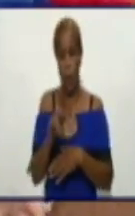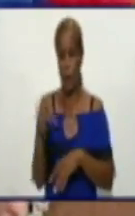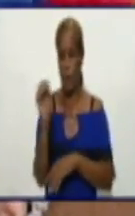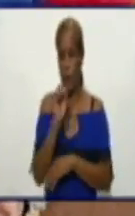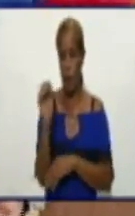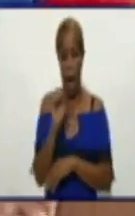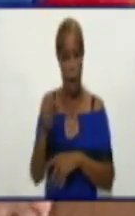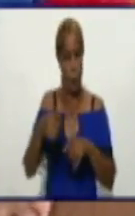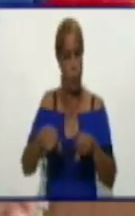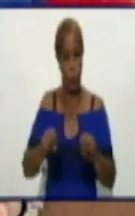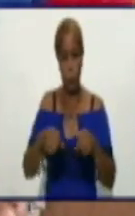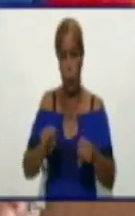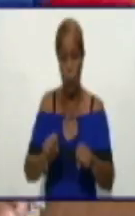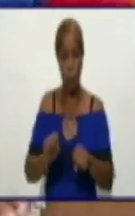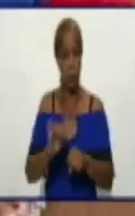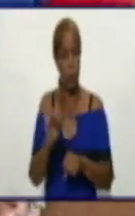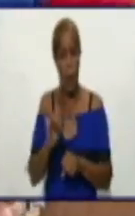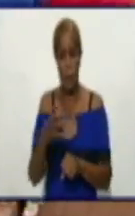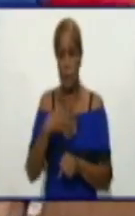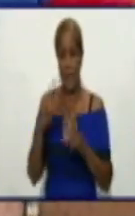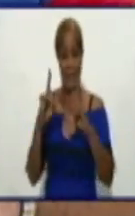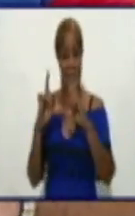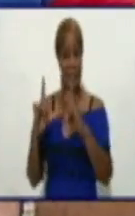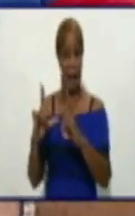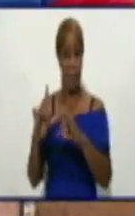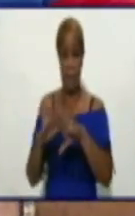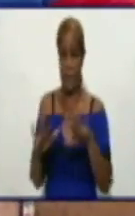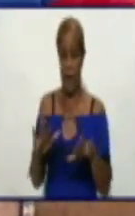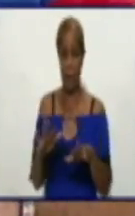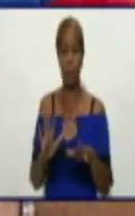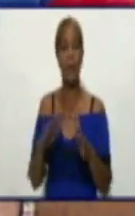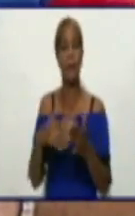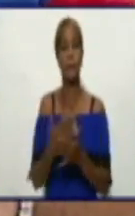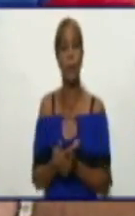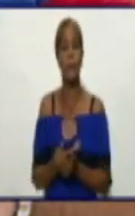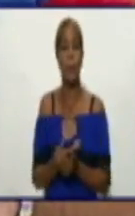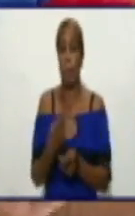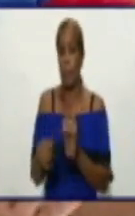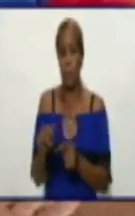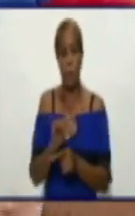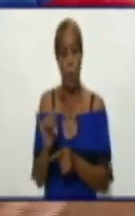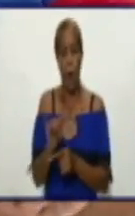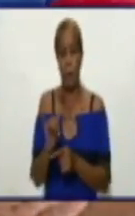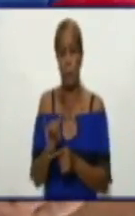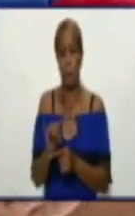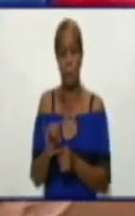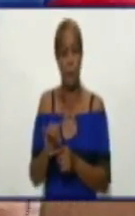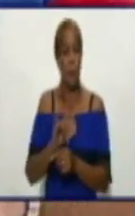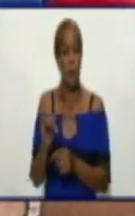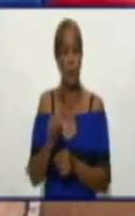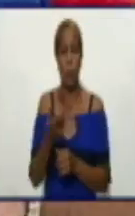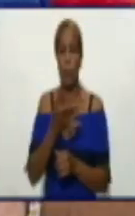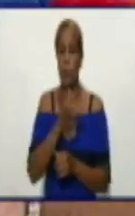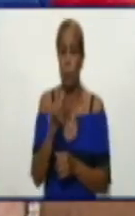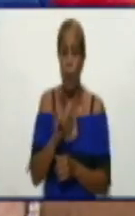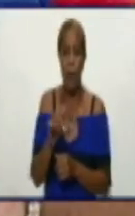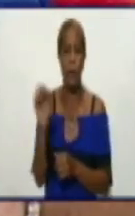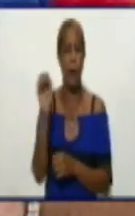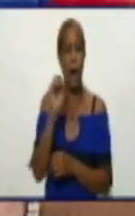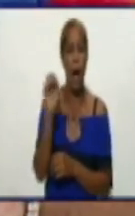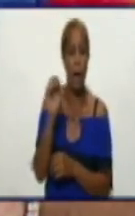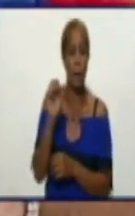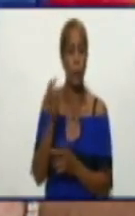preguntaba, un Rick and Billy es el término que se le ha dado, sí, a esto, pero es un vehículo igual que el resto de los que están circulando por la vía. Es decir, un vehículo pintado con